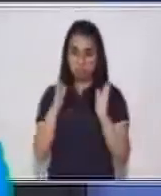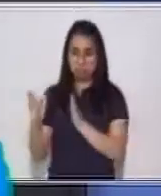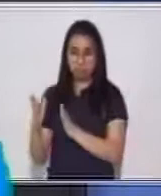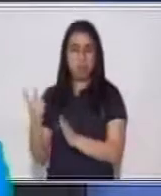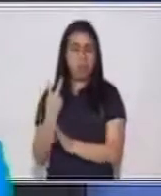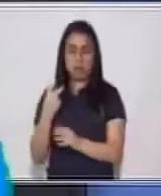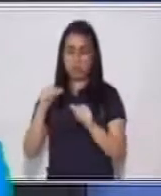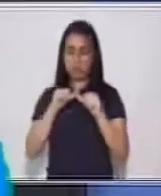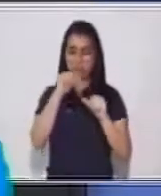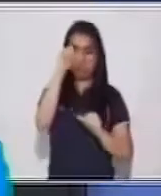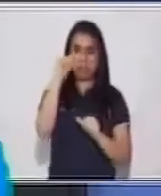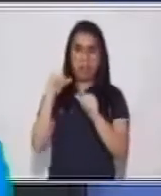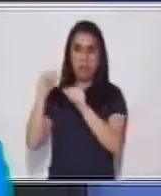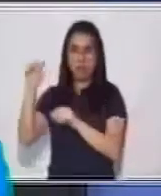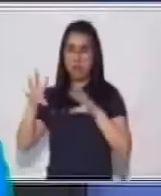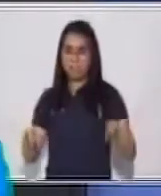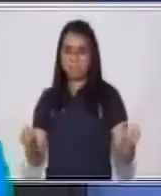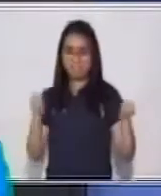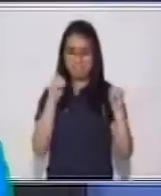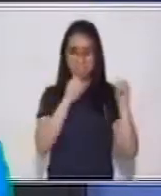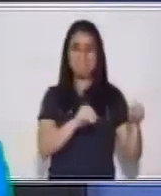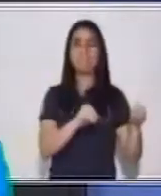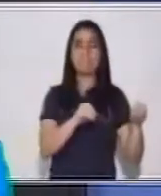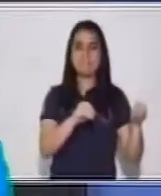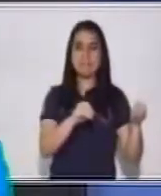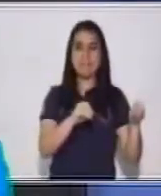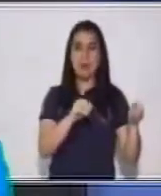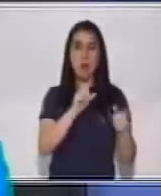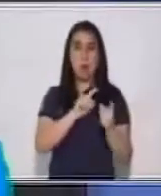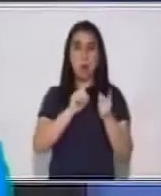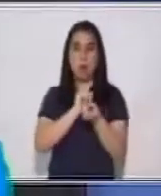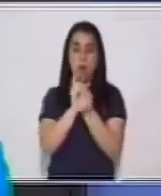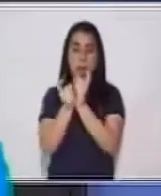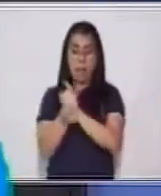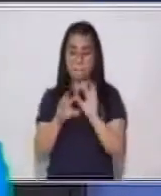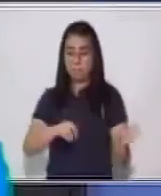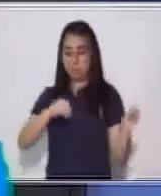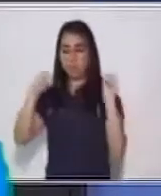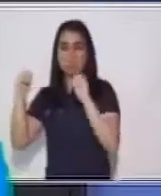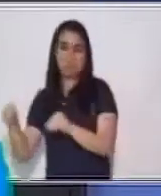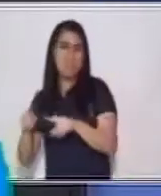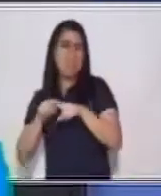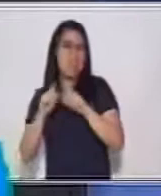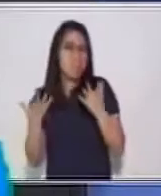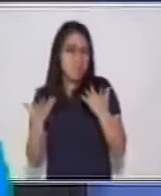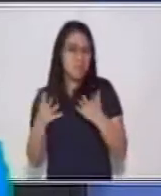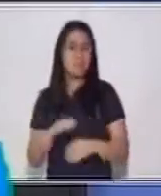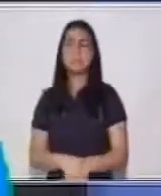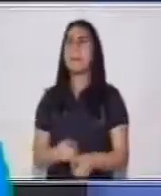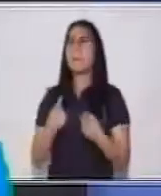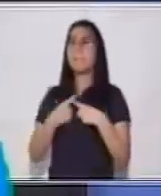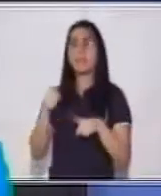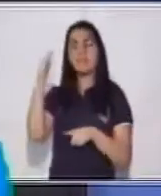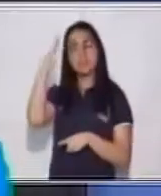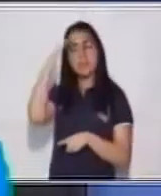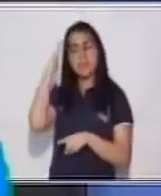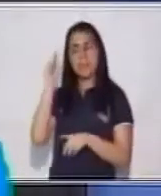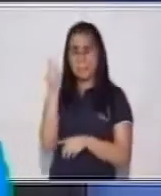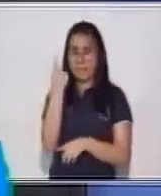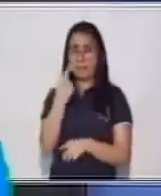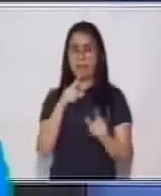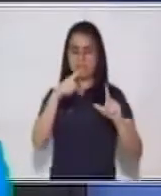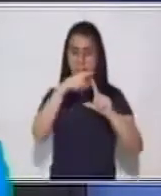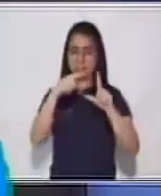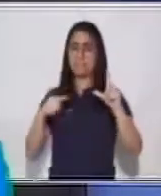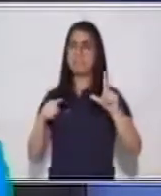tengo aquí X, lo voy a pasar a multiplicar, porque está dividiendo de un lado, lo paso a multiplicar al otro. Y me va